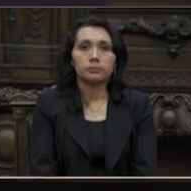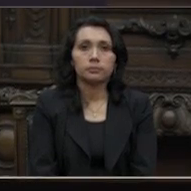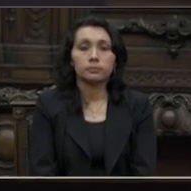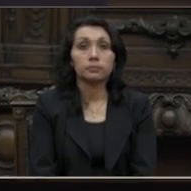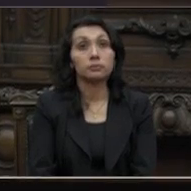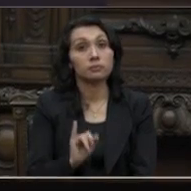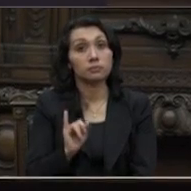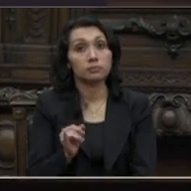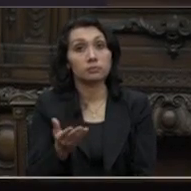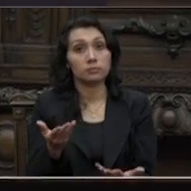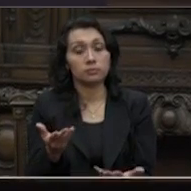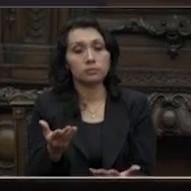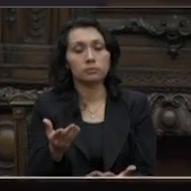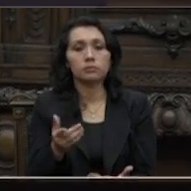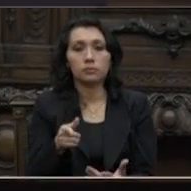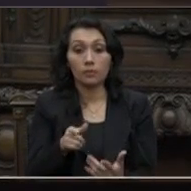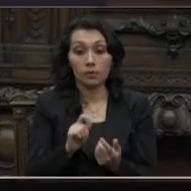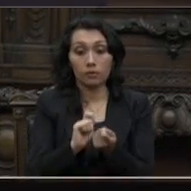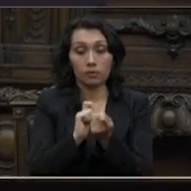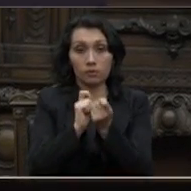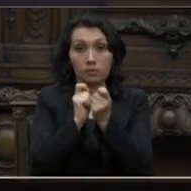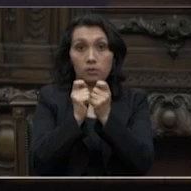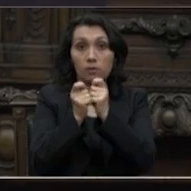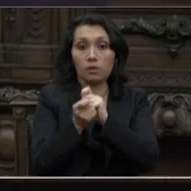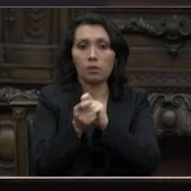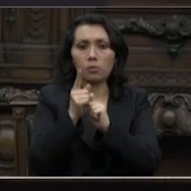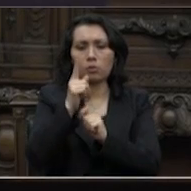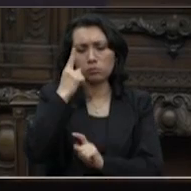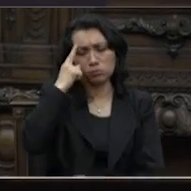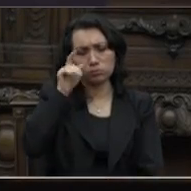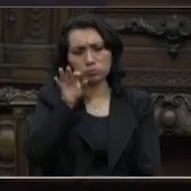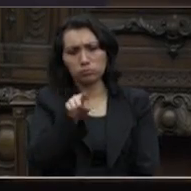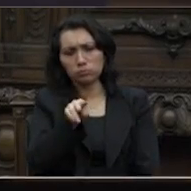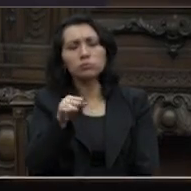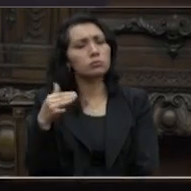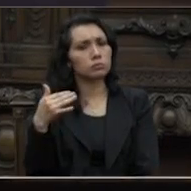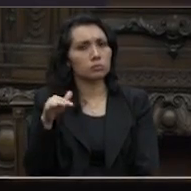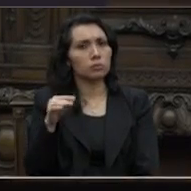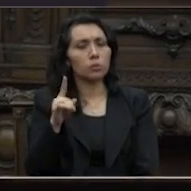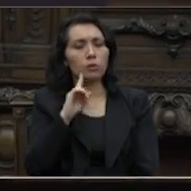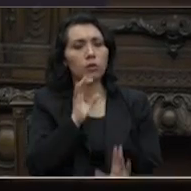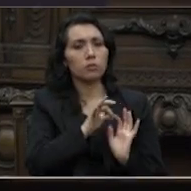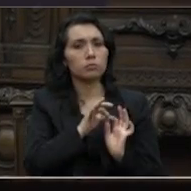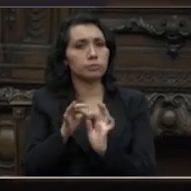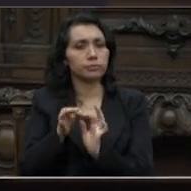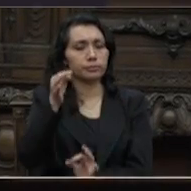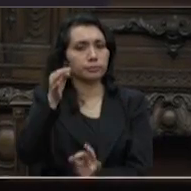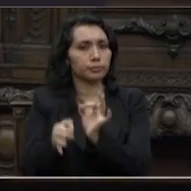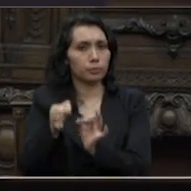Y por lo tanto, se va a convertir en un criterio indispensable de interpretación